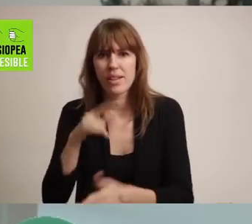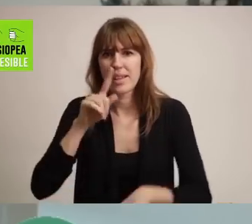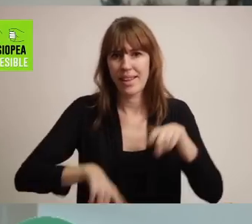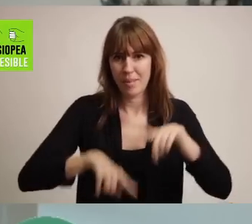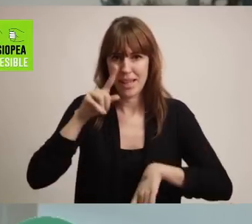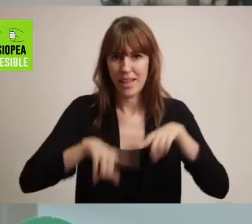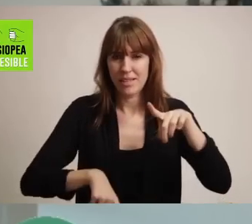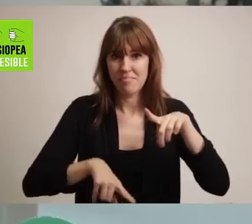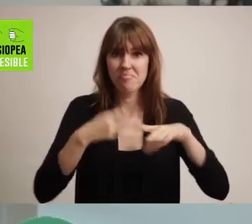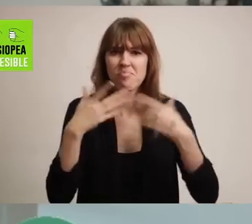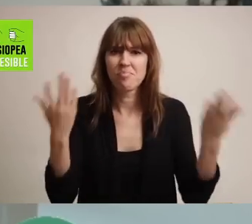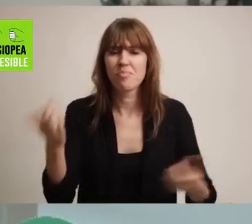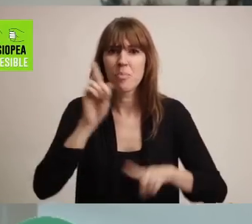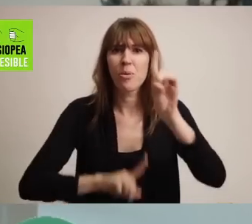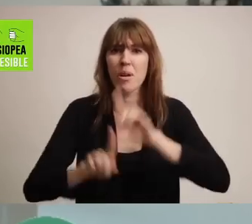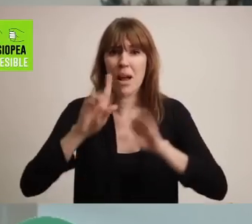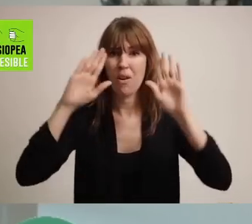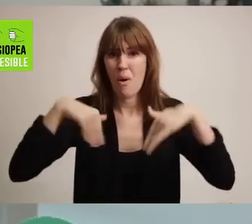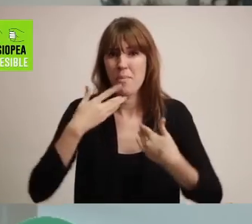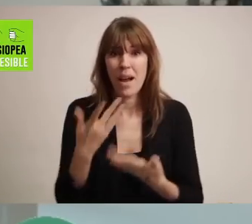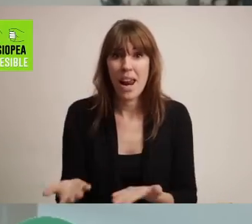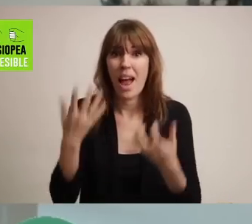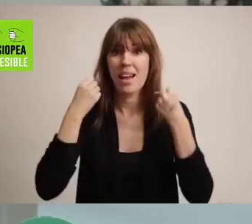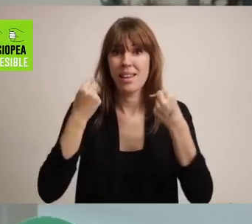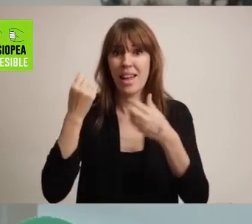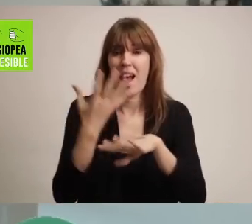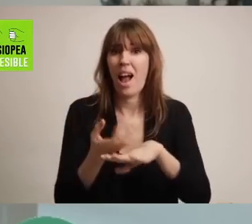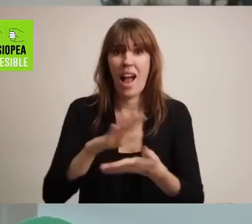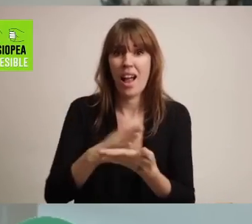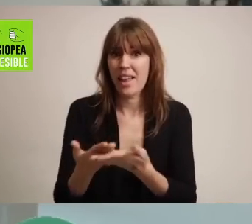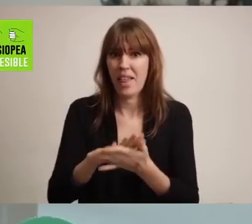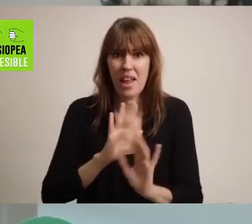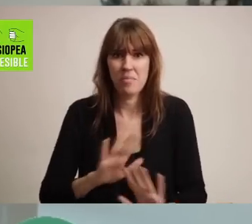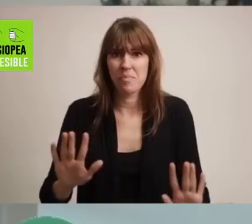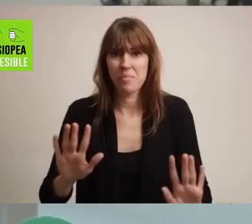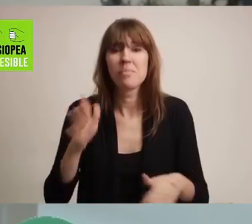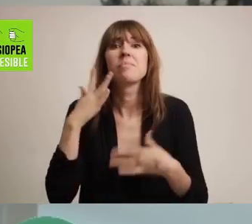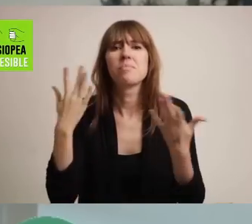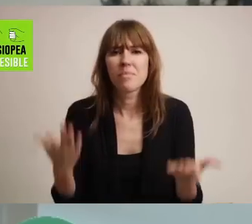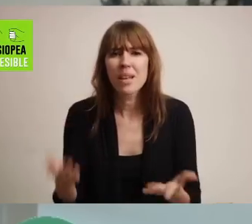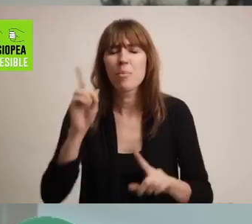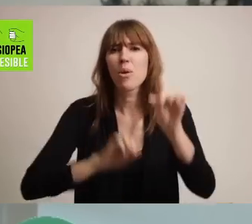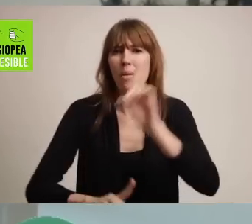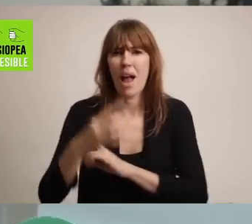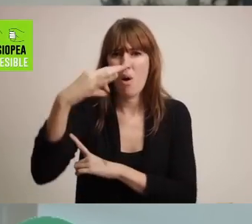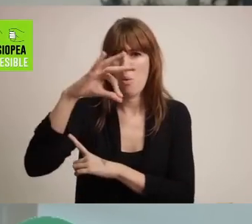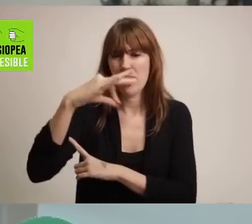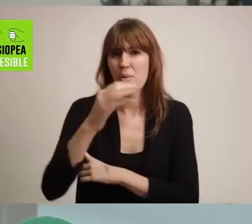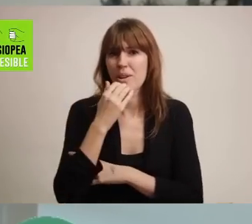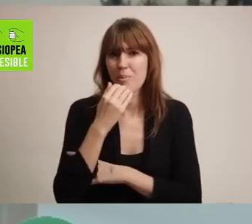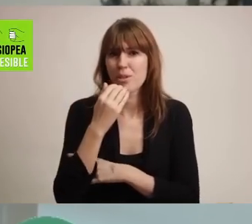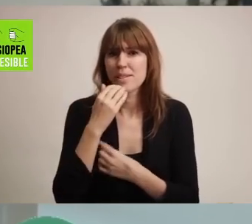entonces, ¿dónde está el problema en poder canalizar esa energía sin más? La única pega sería en